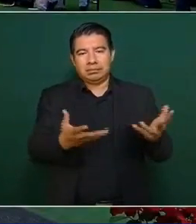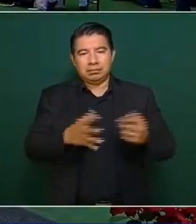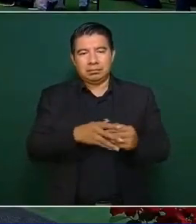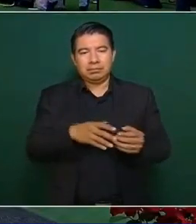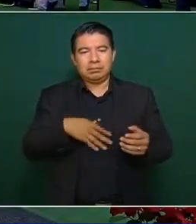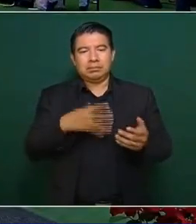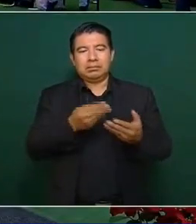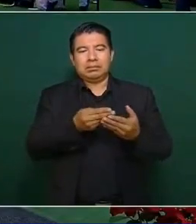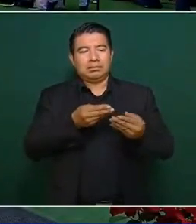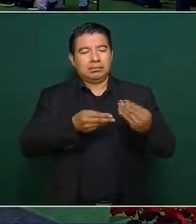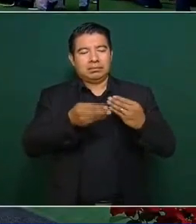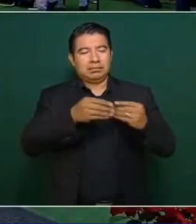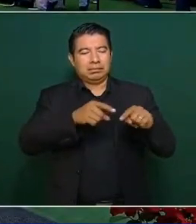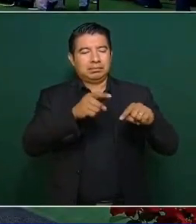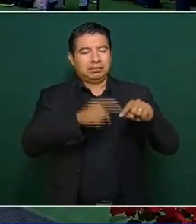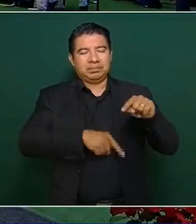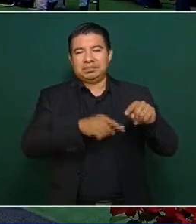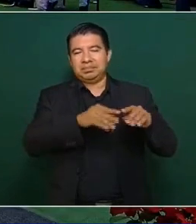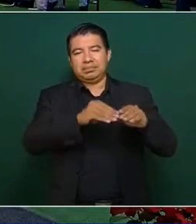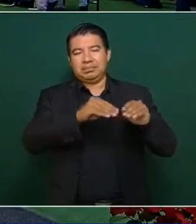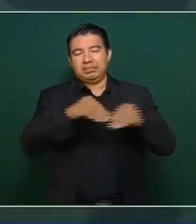todas las participaciones.